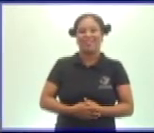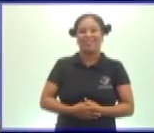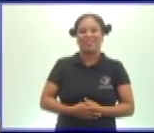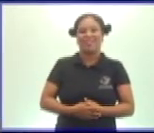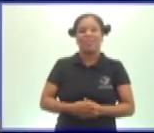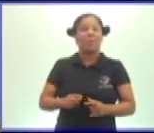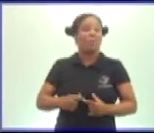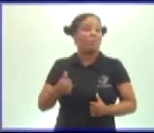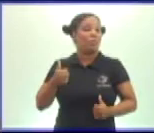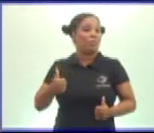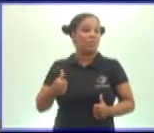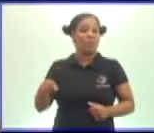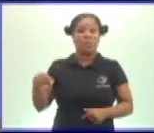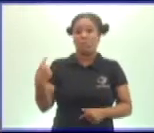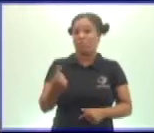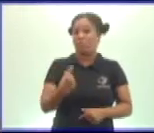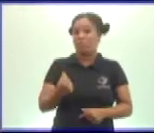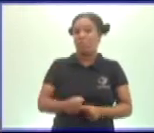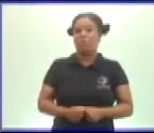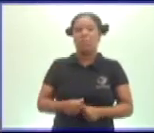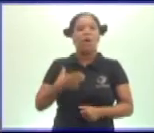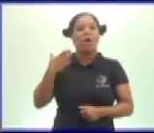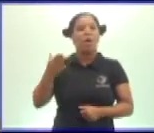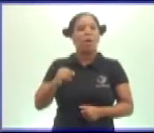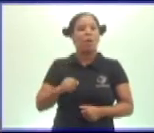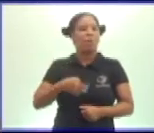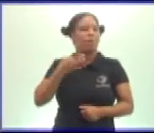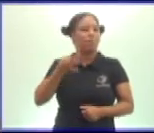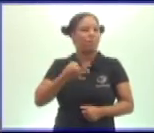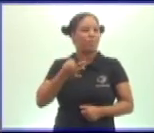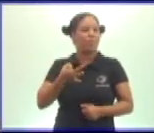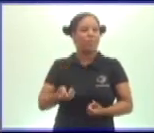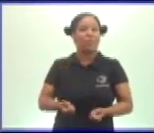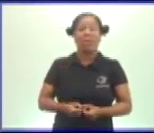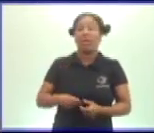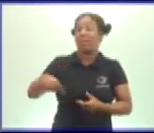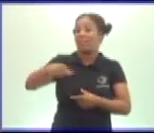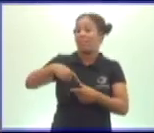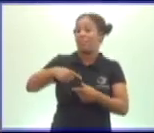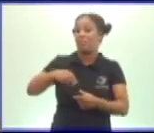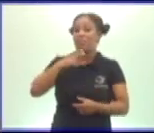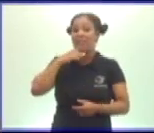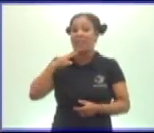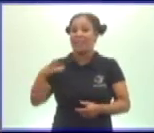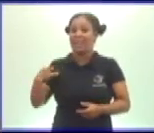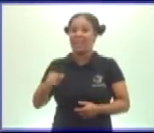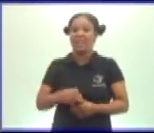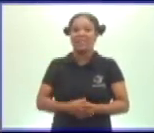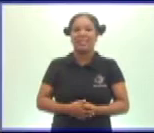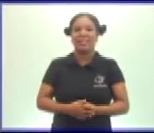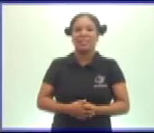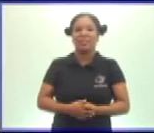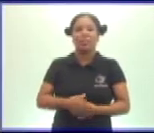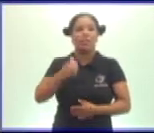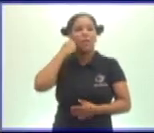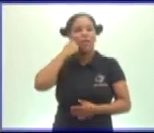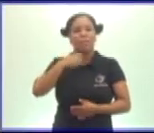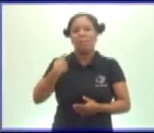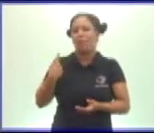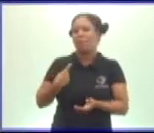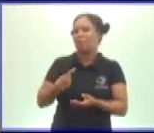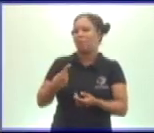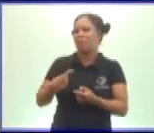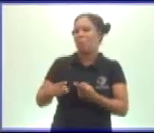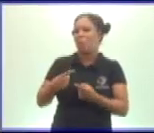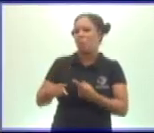Pues bien, nosotros entonces vamos a precisar que las disoluciones líquidas son las más frecuentes en la